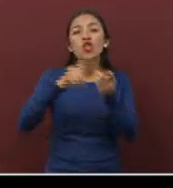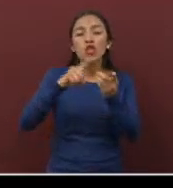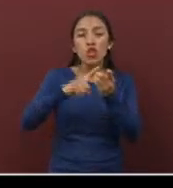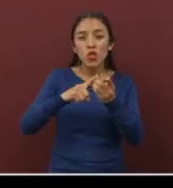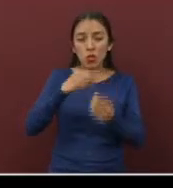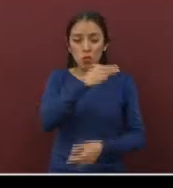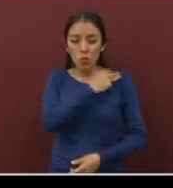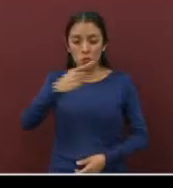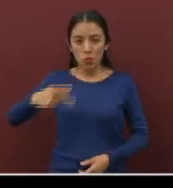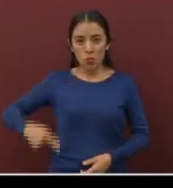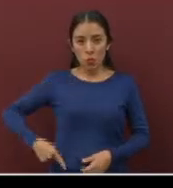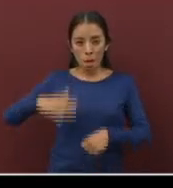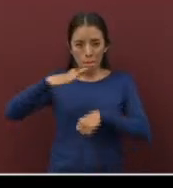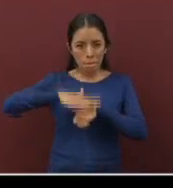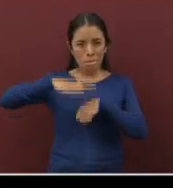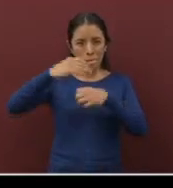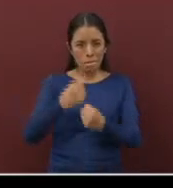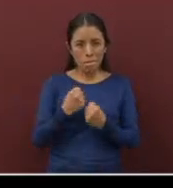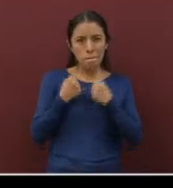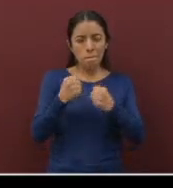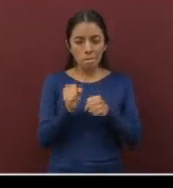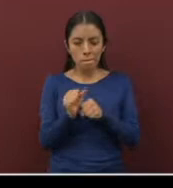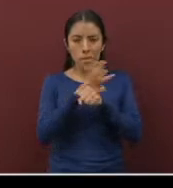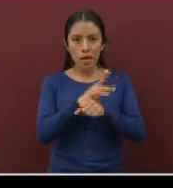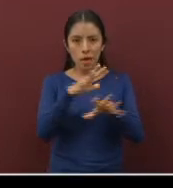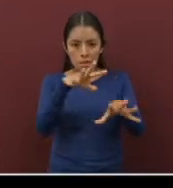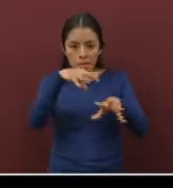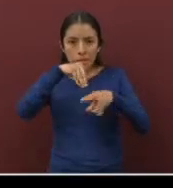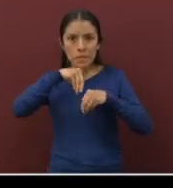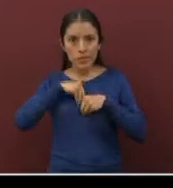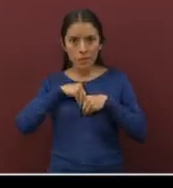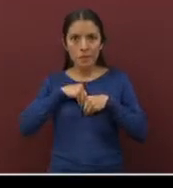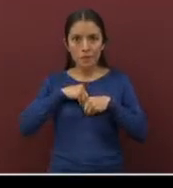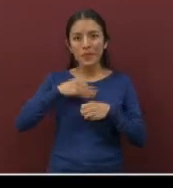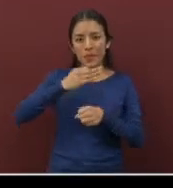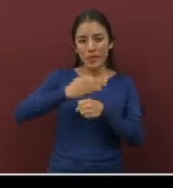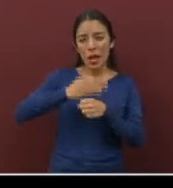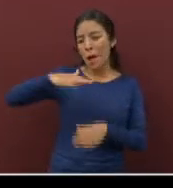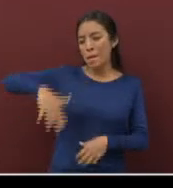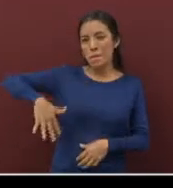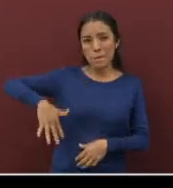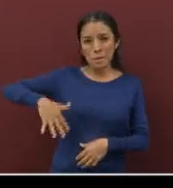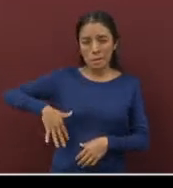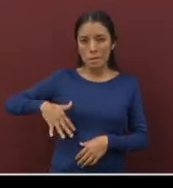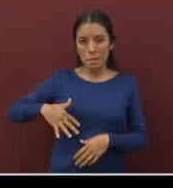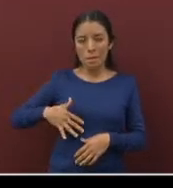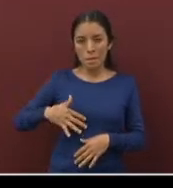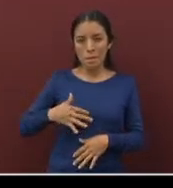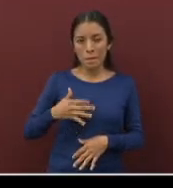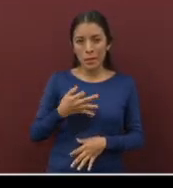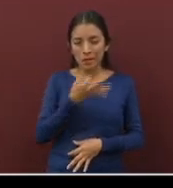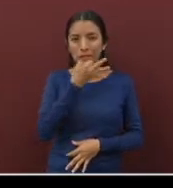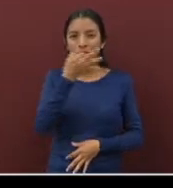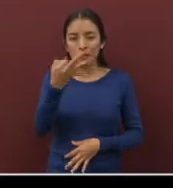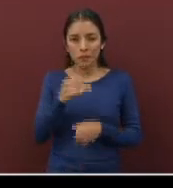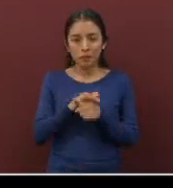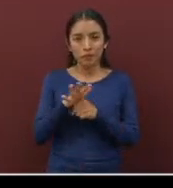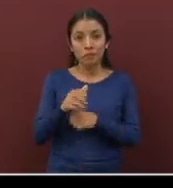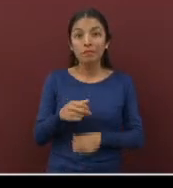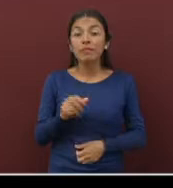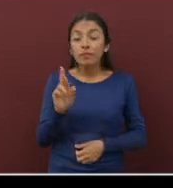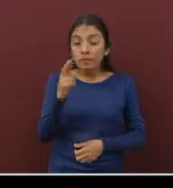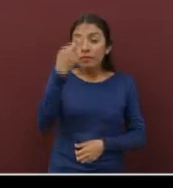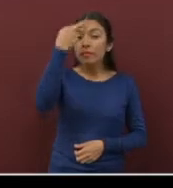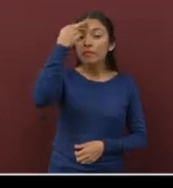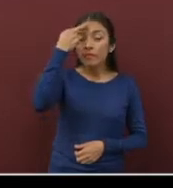mayor frecuencia de los casos positivos actuales a los que hice referencia al inicio les recuerdo que estos